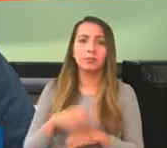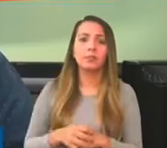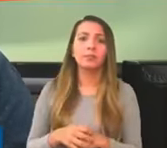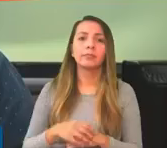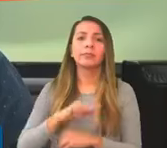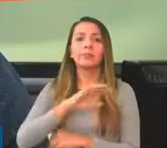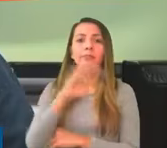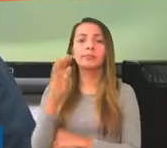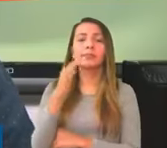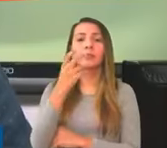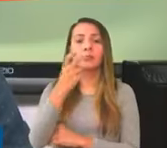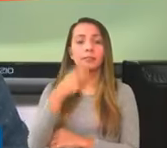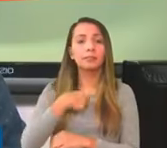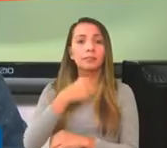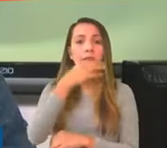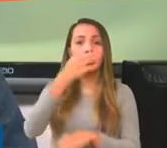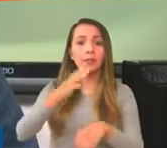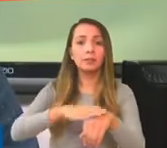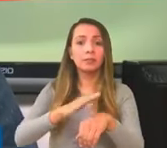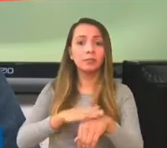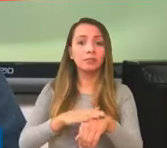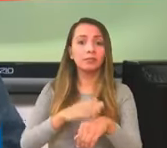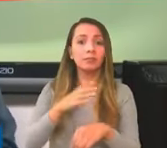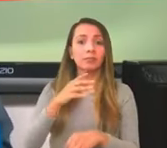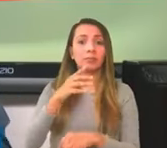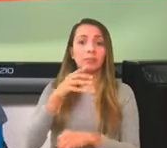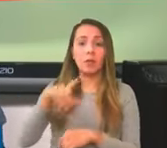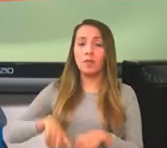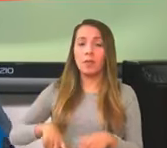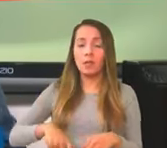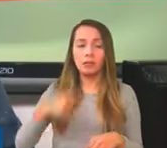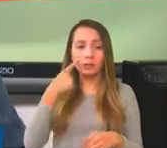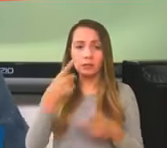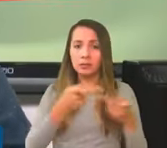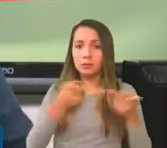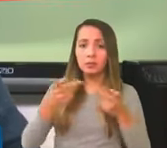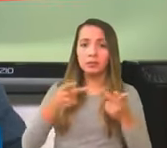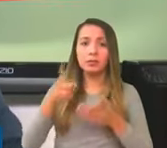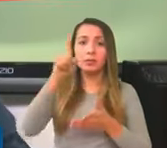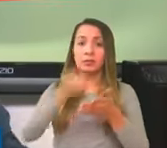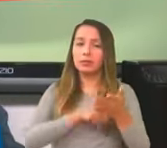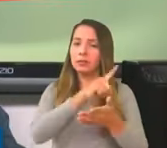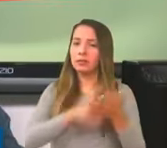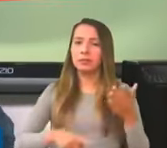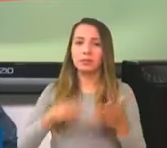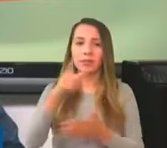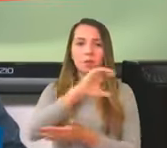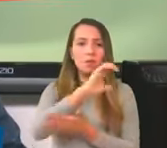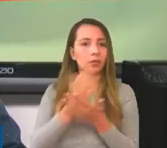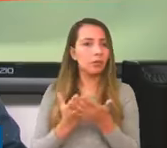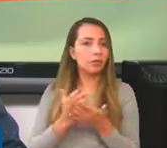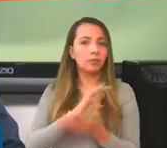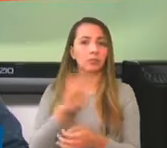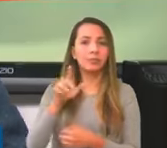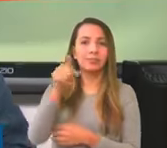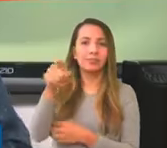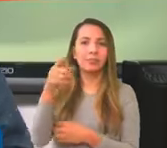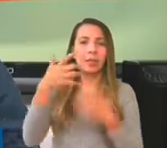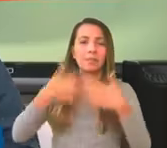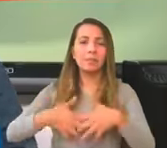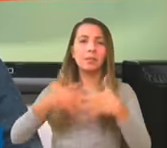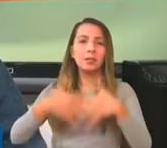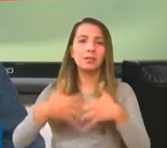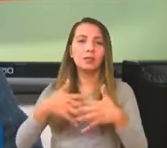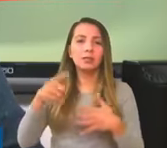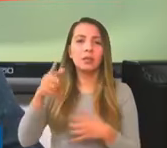De hecho, les adelanto, están buscando cancelar el contrato o ver la manera en cómo esta empresa público-privada, es una